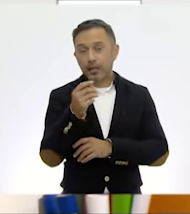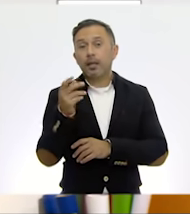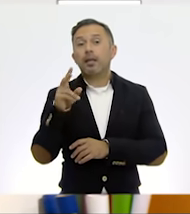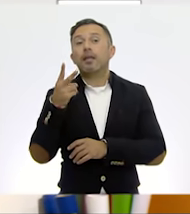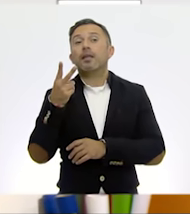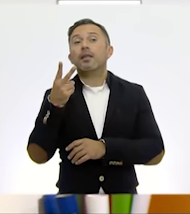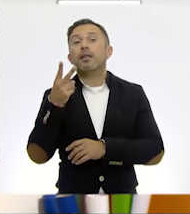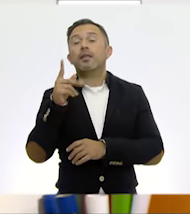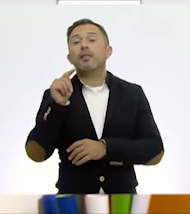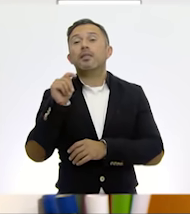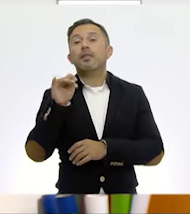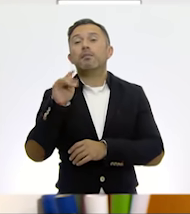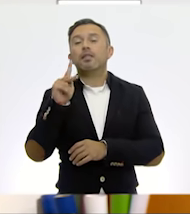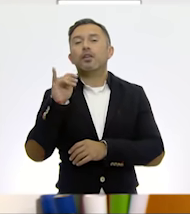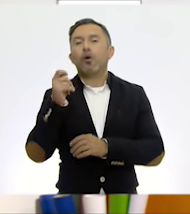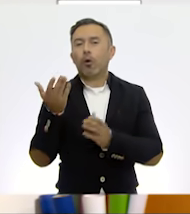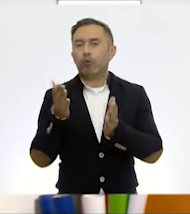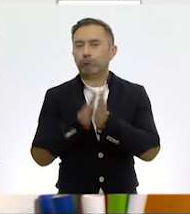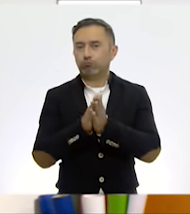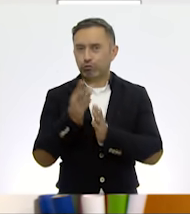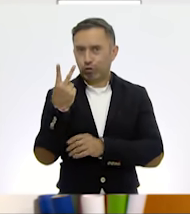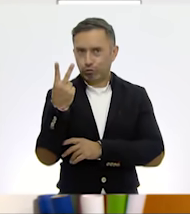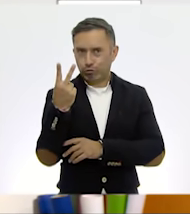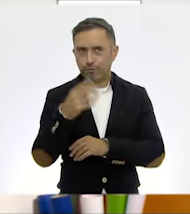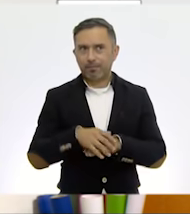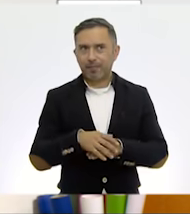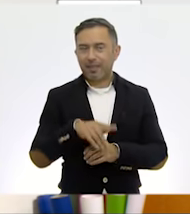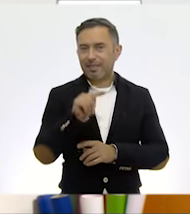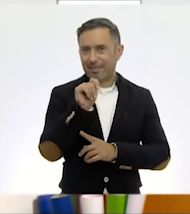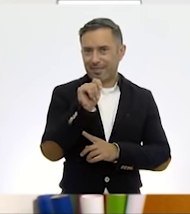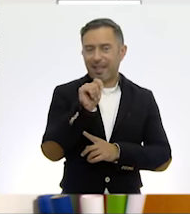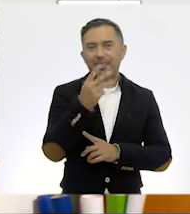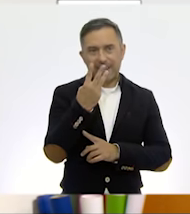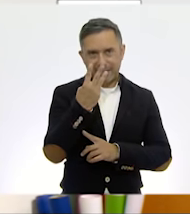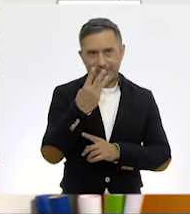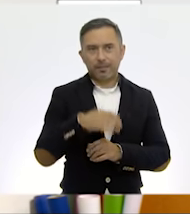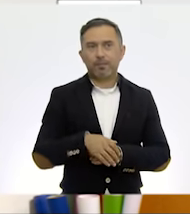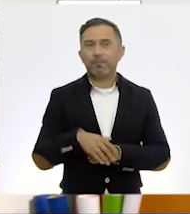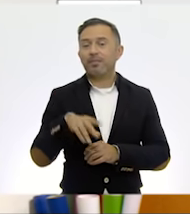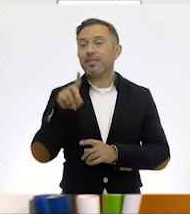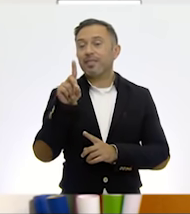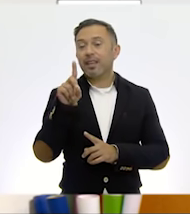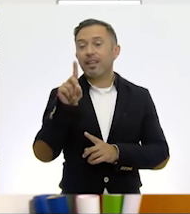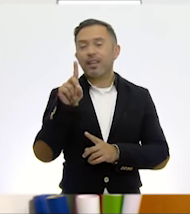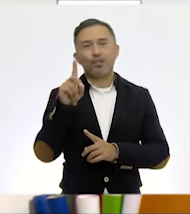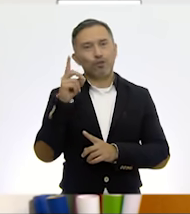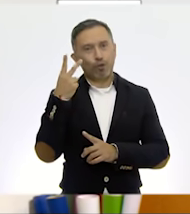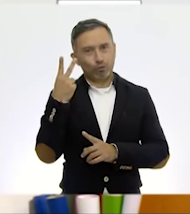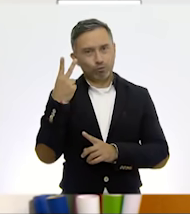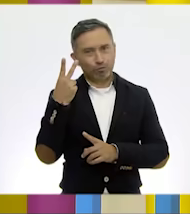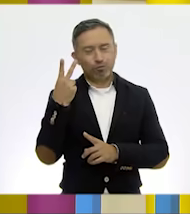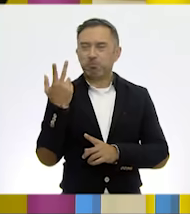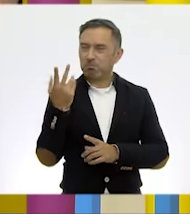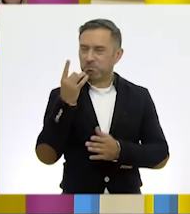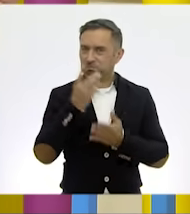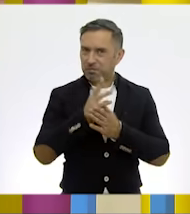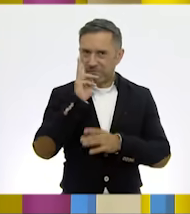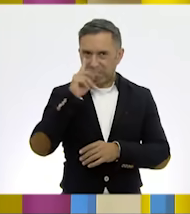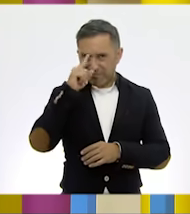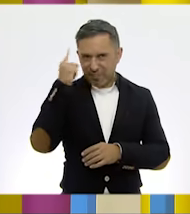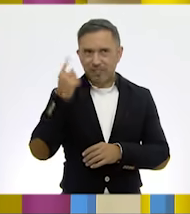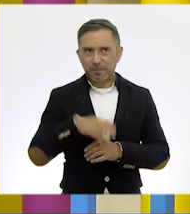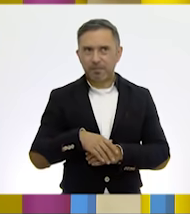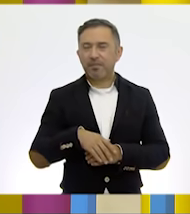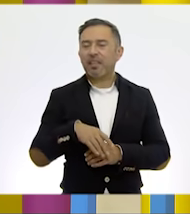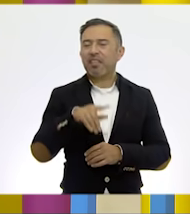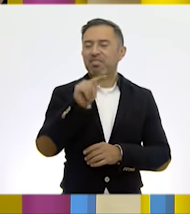dos. Ve la inicial de la palabra. T de tres. De dos. De dos. Están